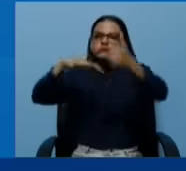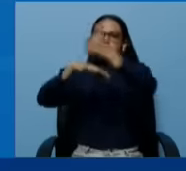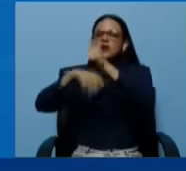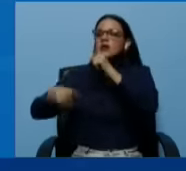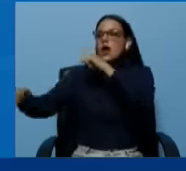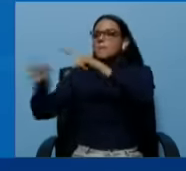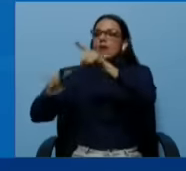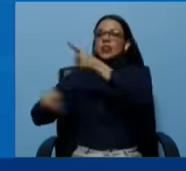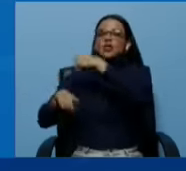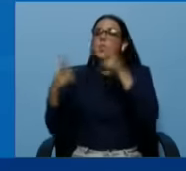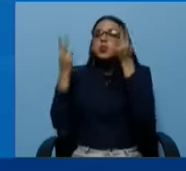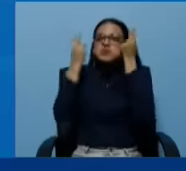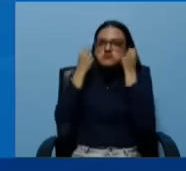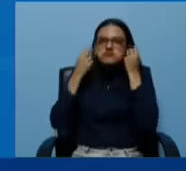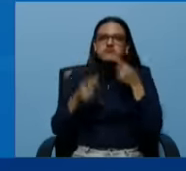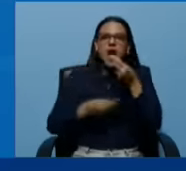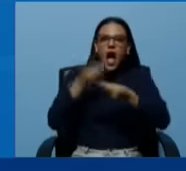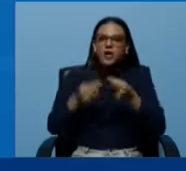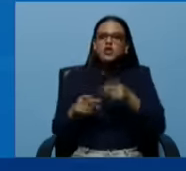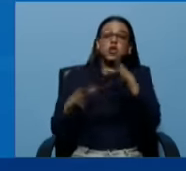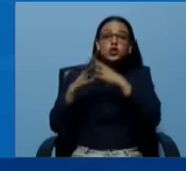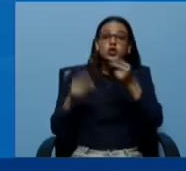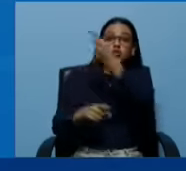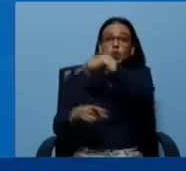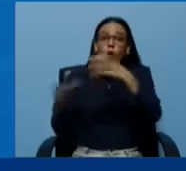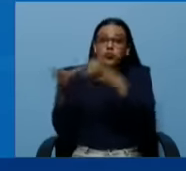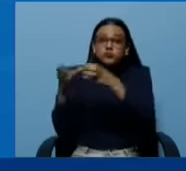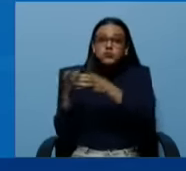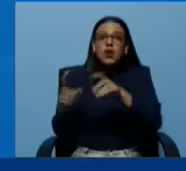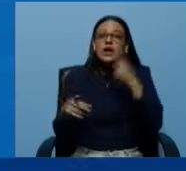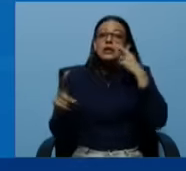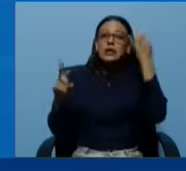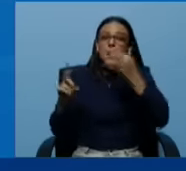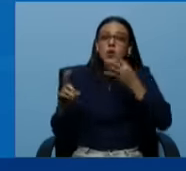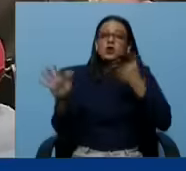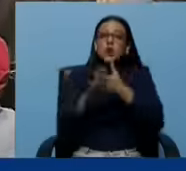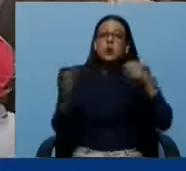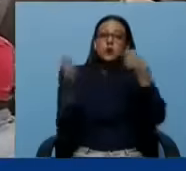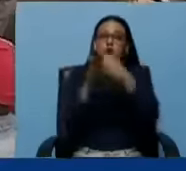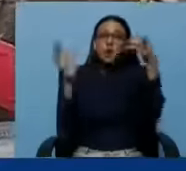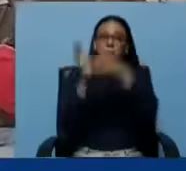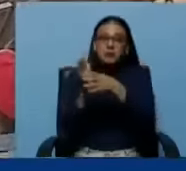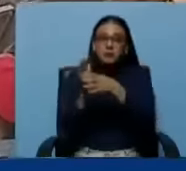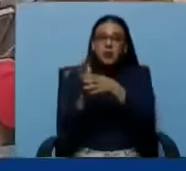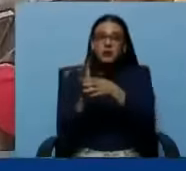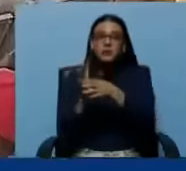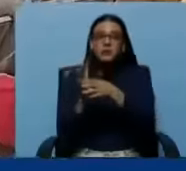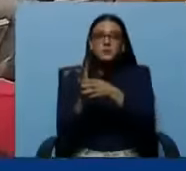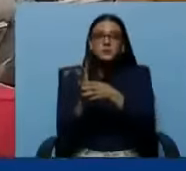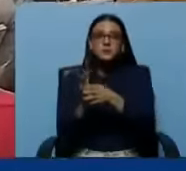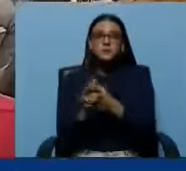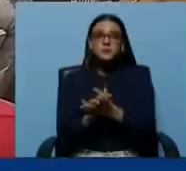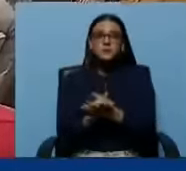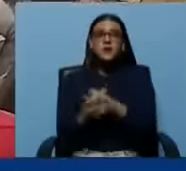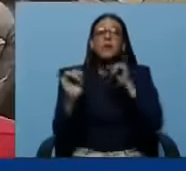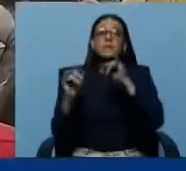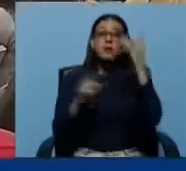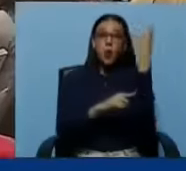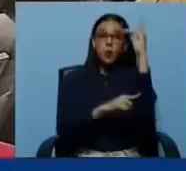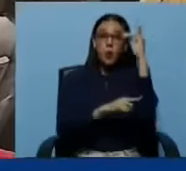Entonces, rápido, toda la derecha que reconoció el golpe de Estado en